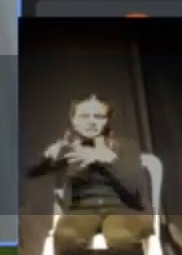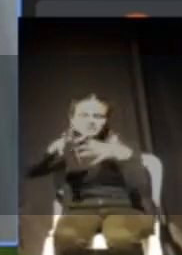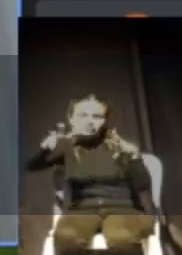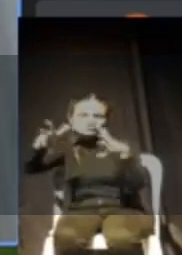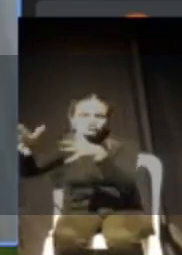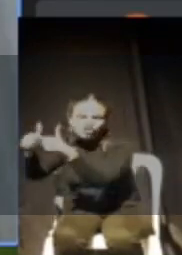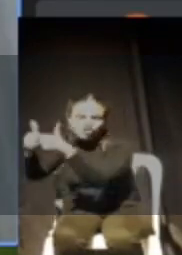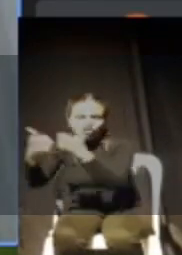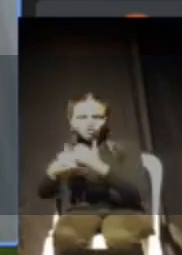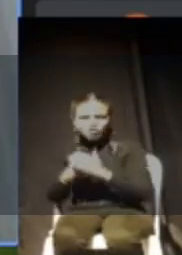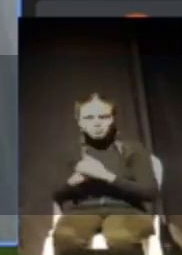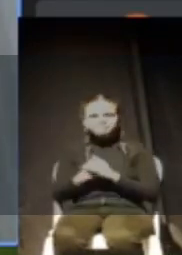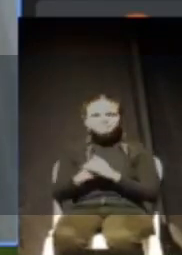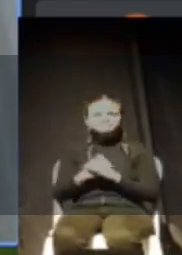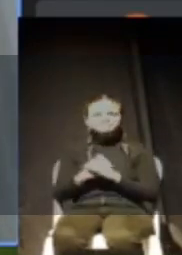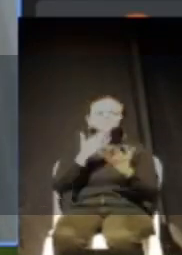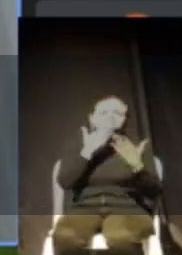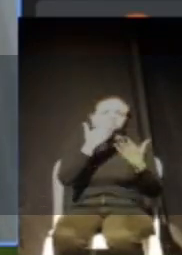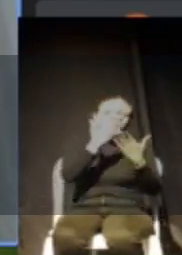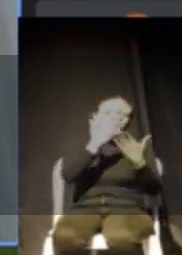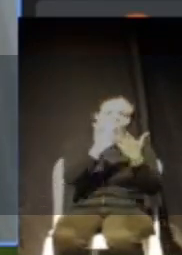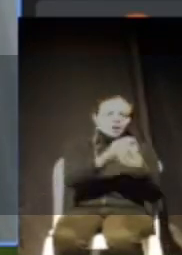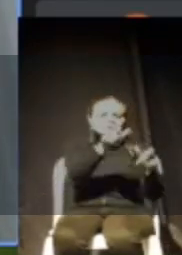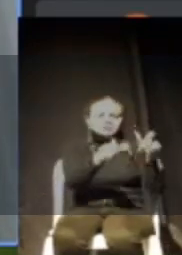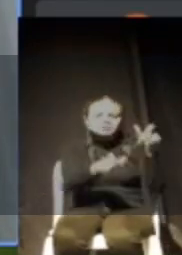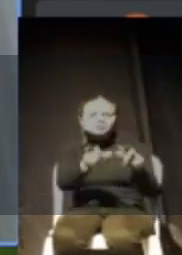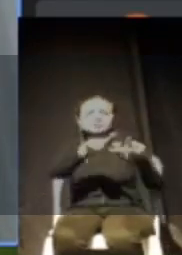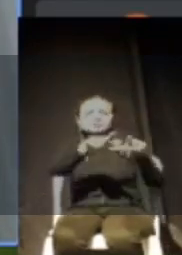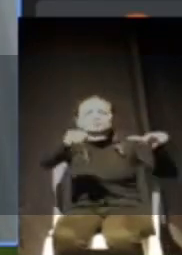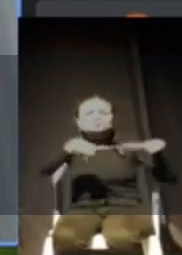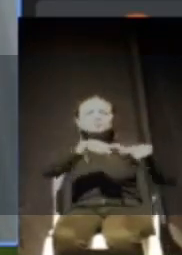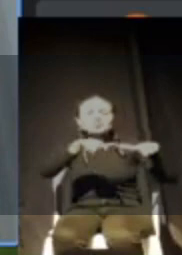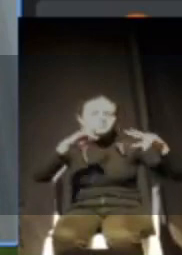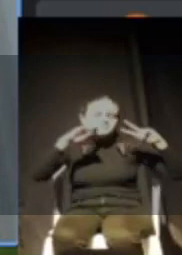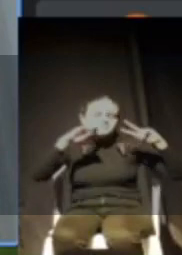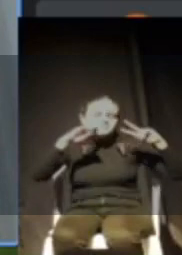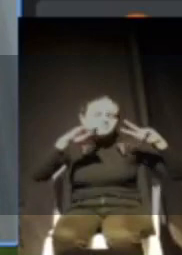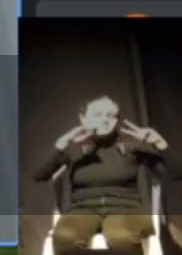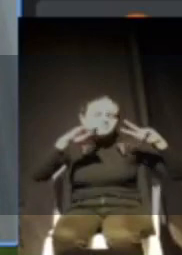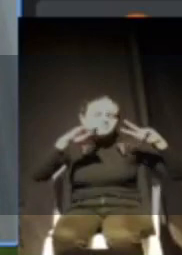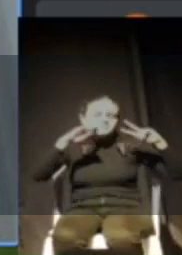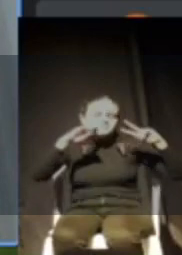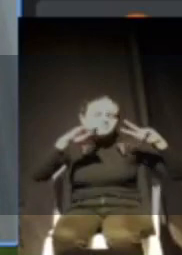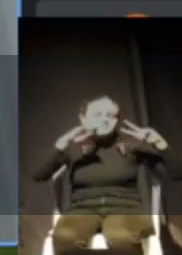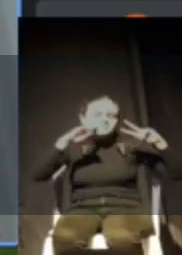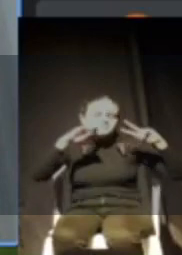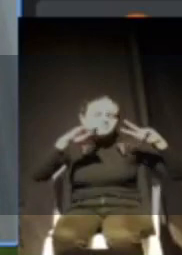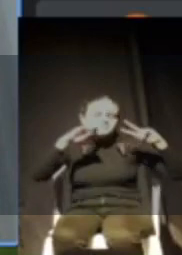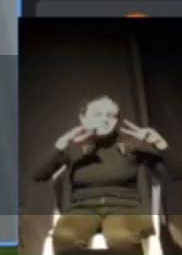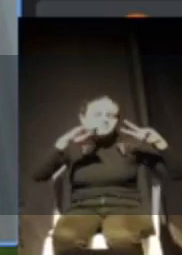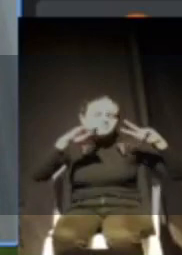de Investigaciones Educativas y Pedagógicas del Sindicato de